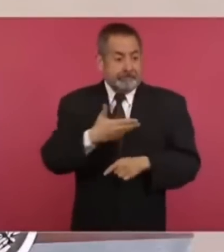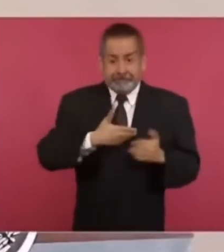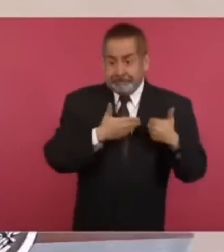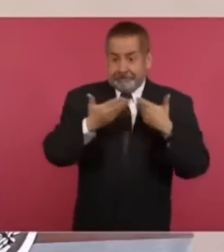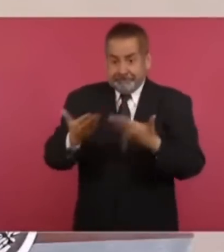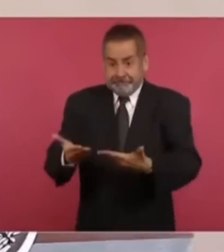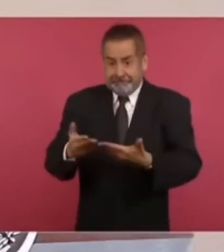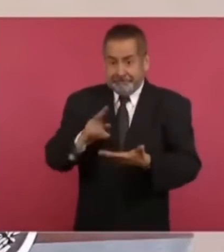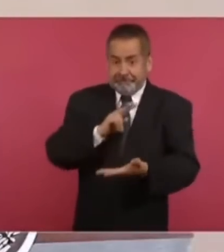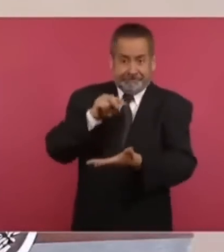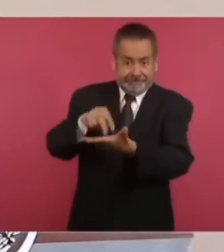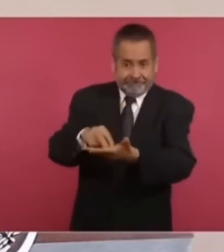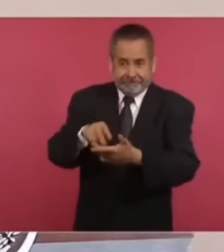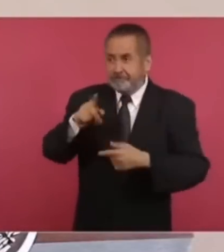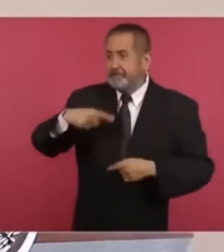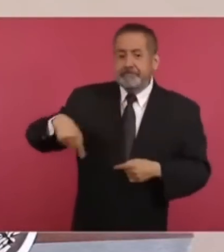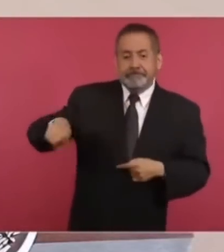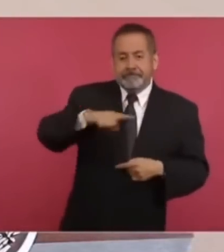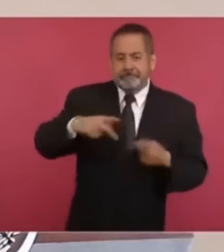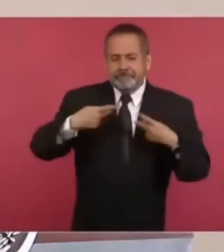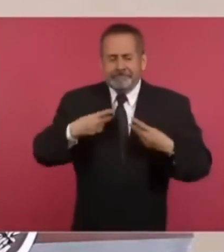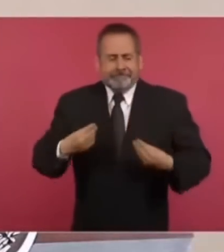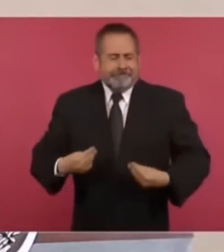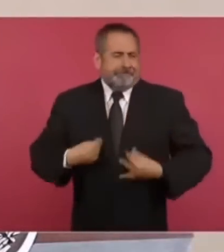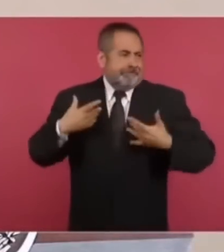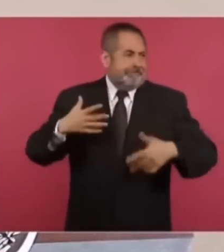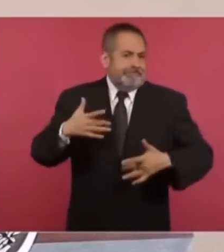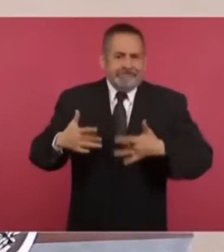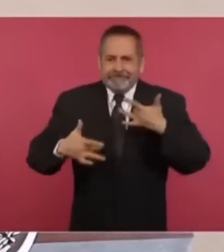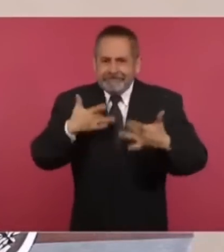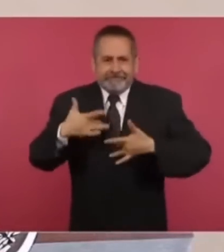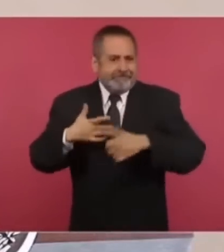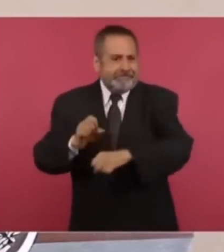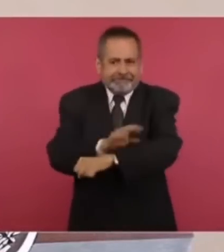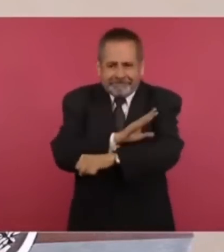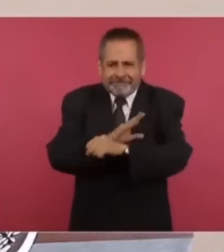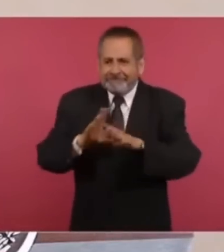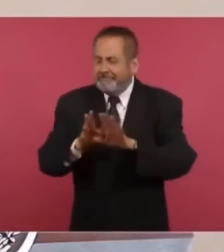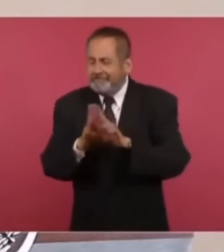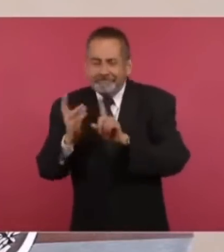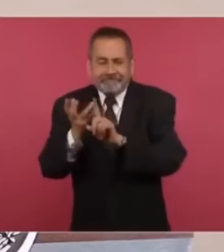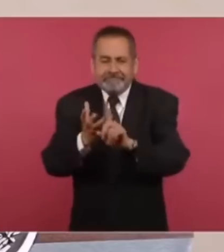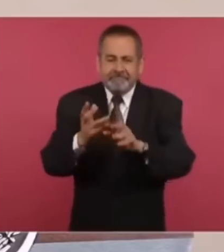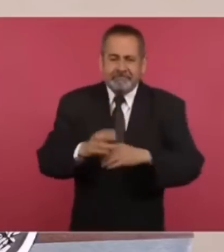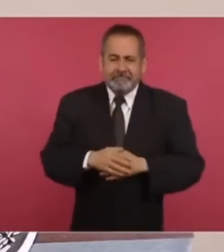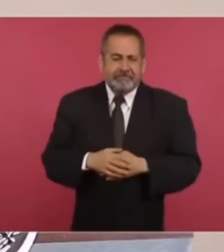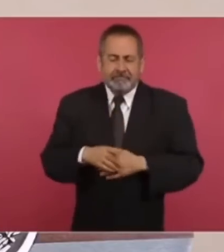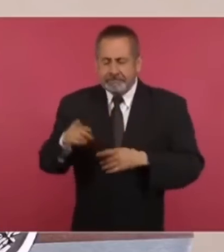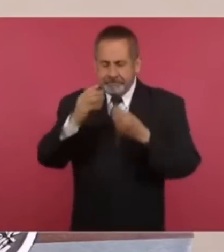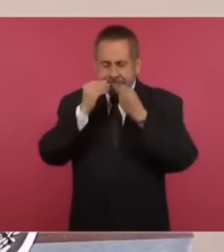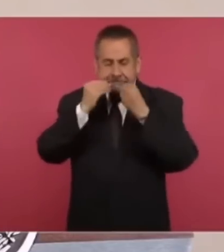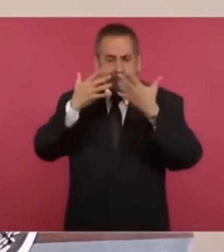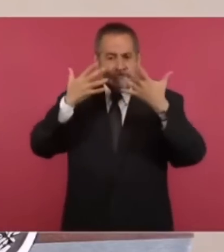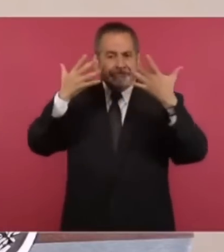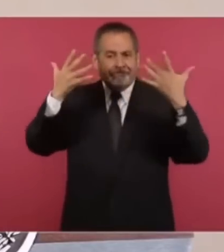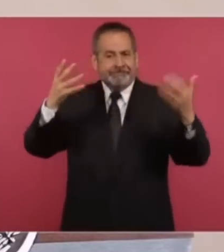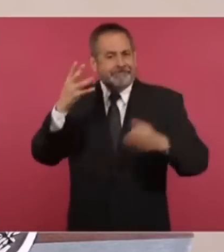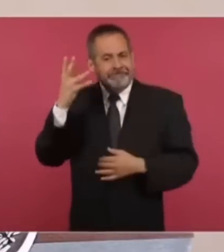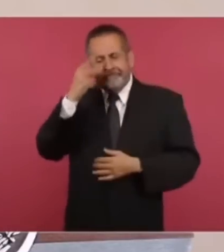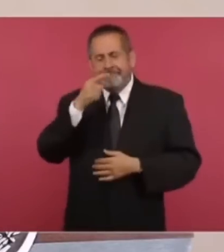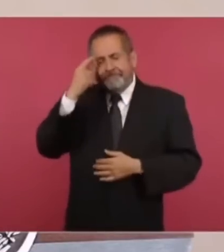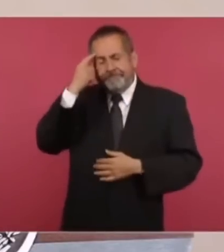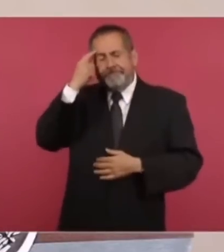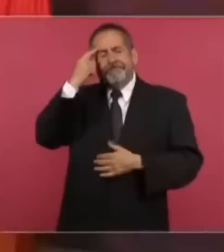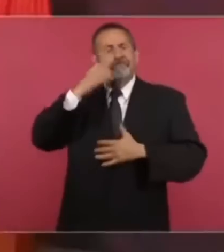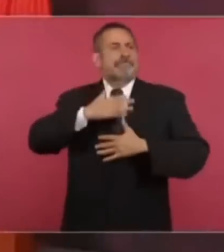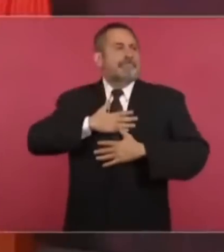Señor. Es una emoción tan impresionante que tiene porque pues se les ilumina la cara, una cara de